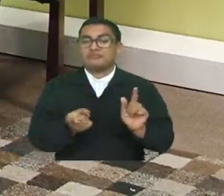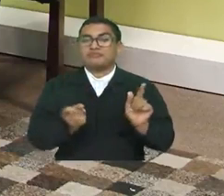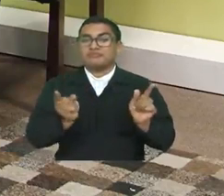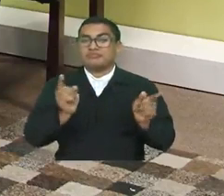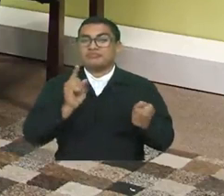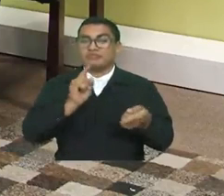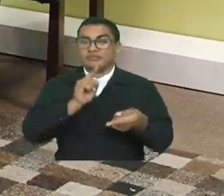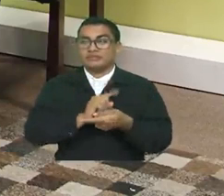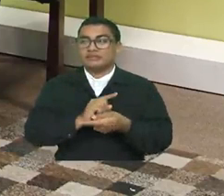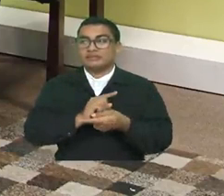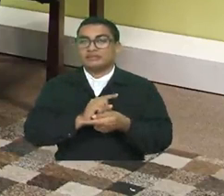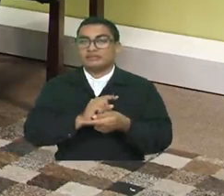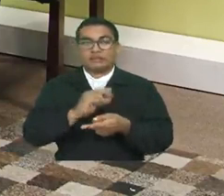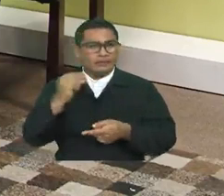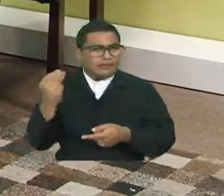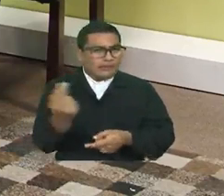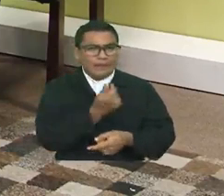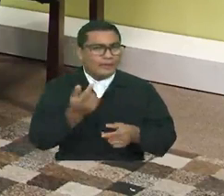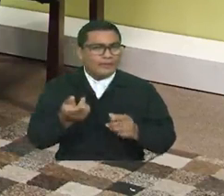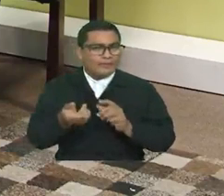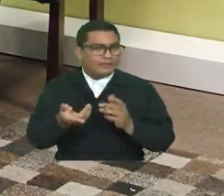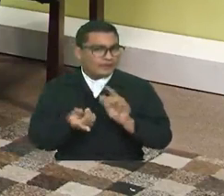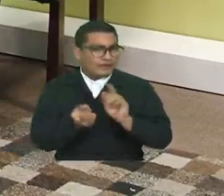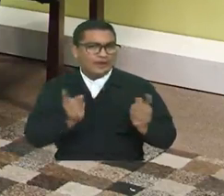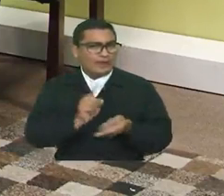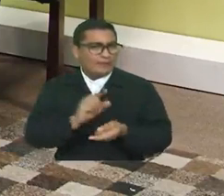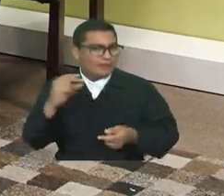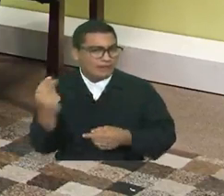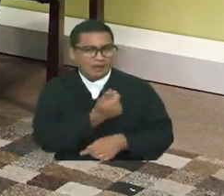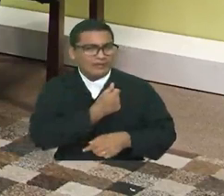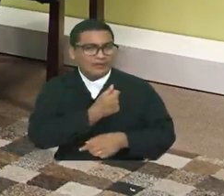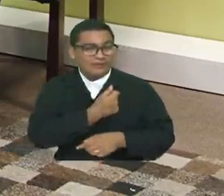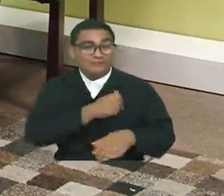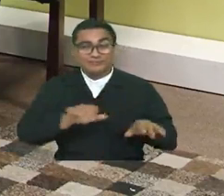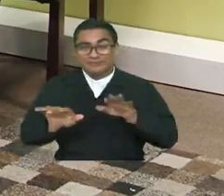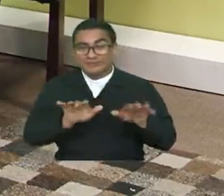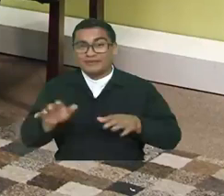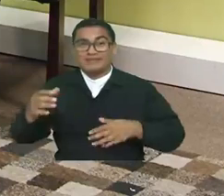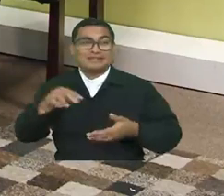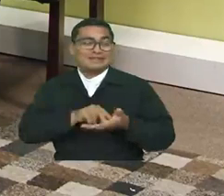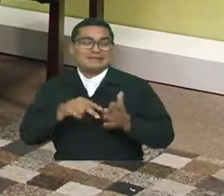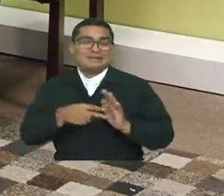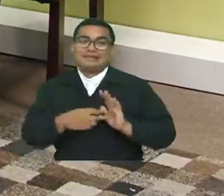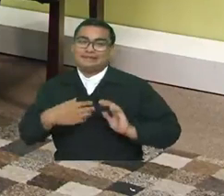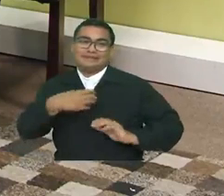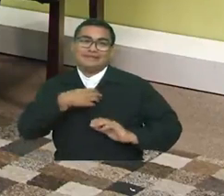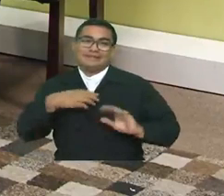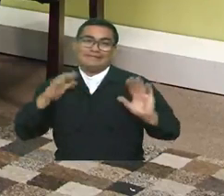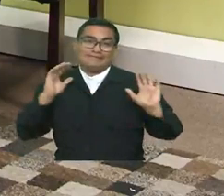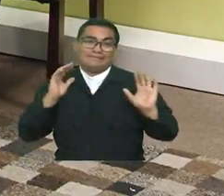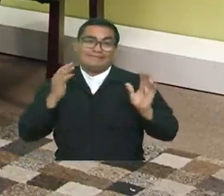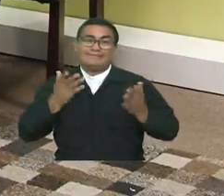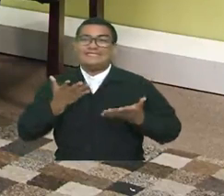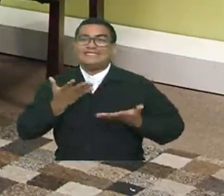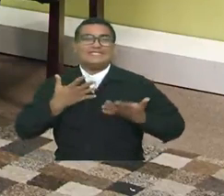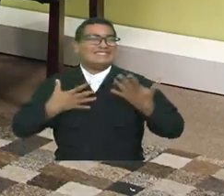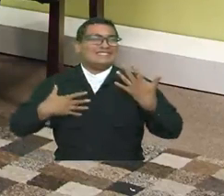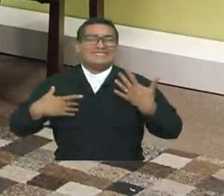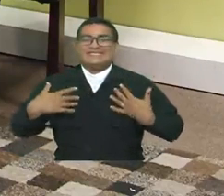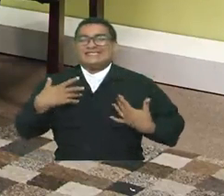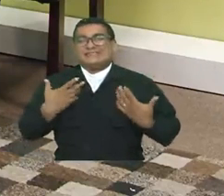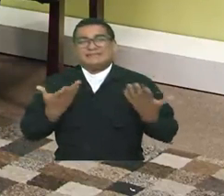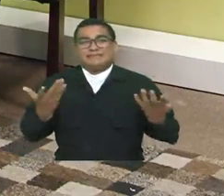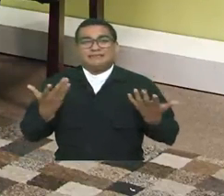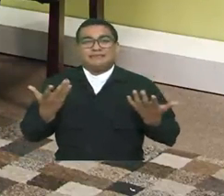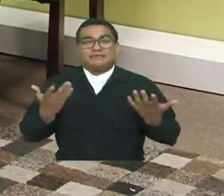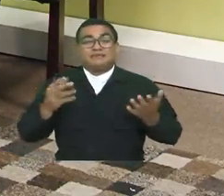si lo hacemos de bruscamente no lo vamos a lograr, porque vamos a sentir un rechazo inmediato. Está en lo primordial,